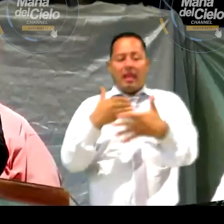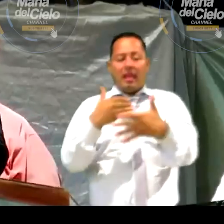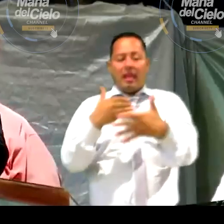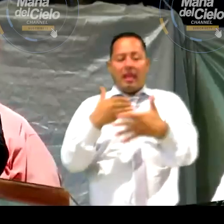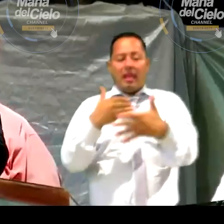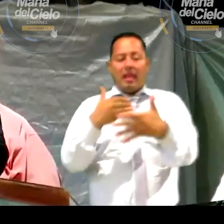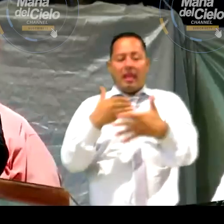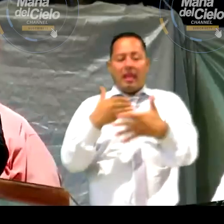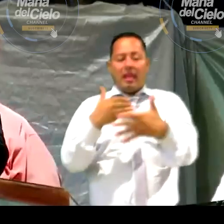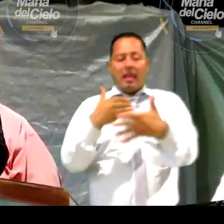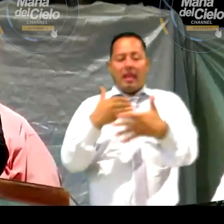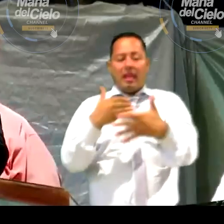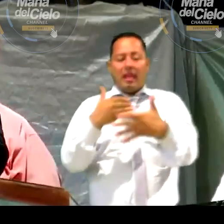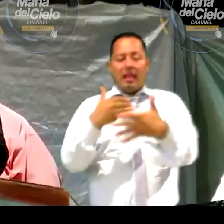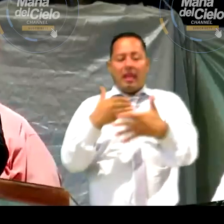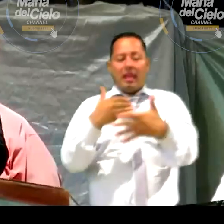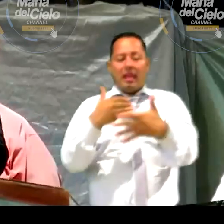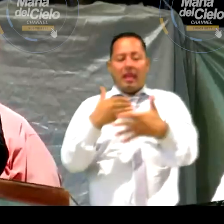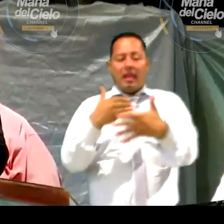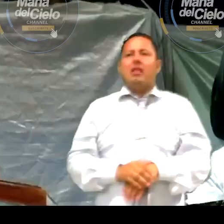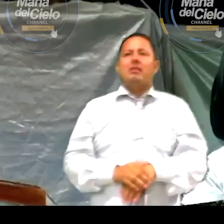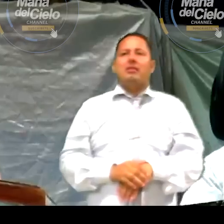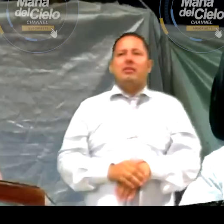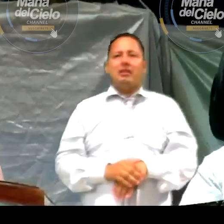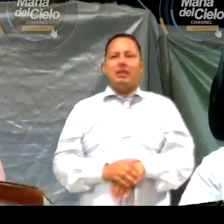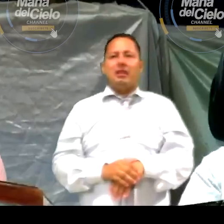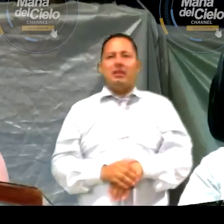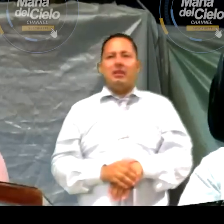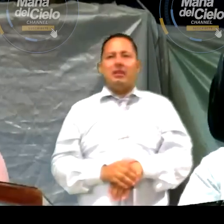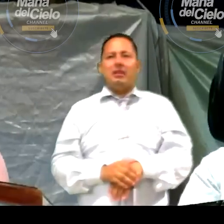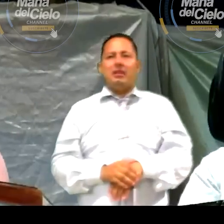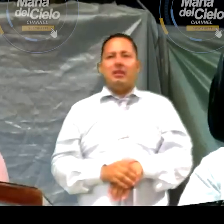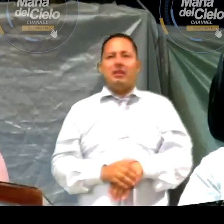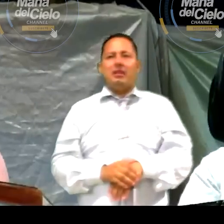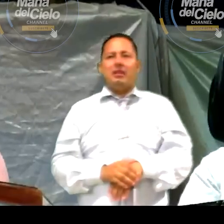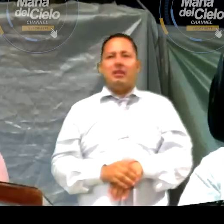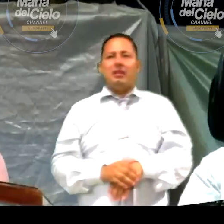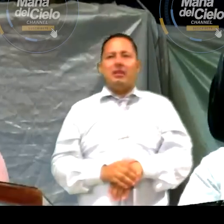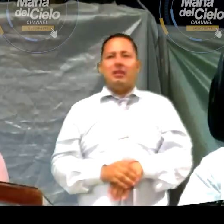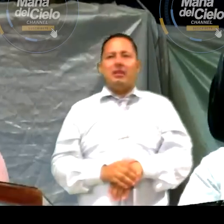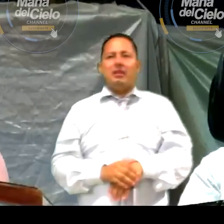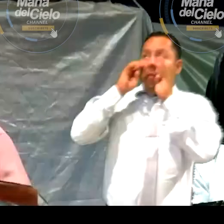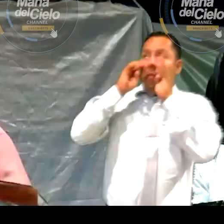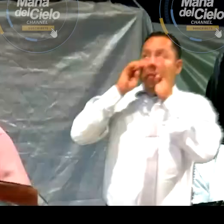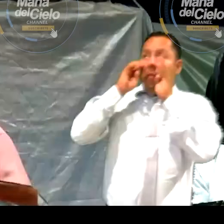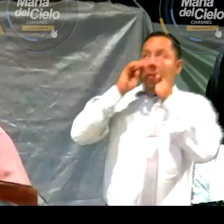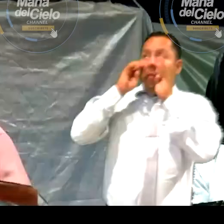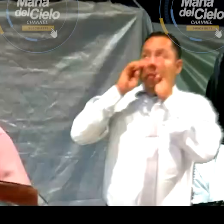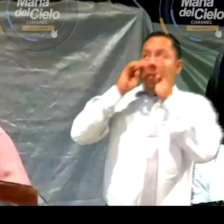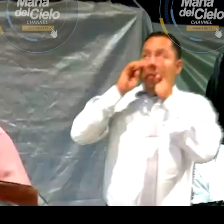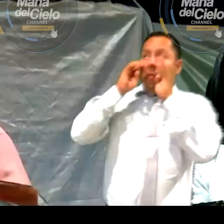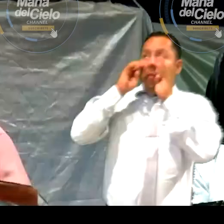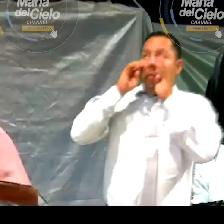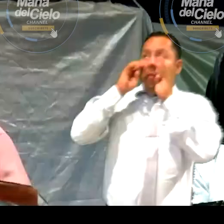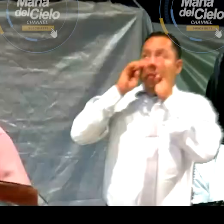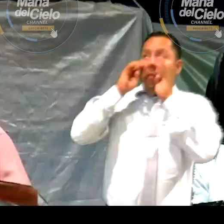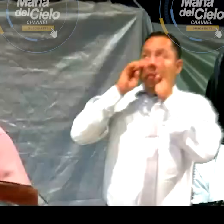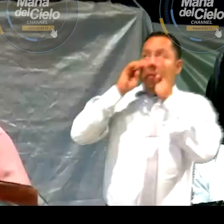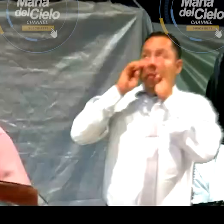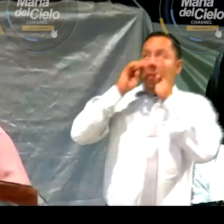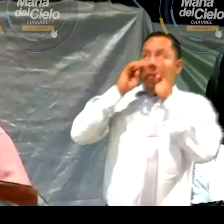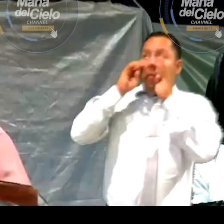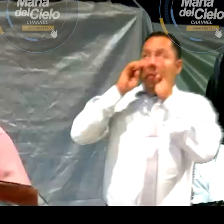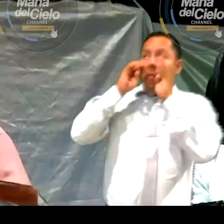Es tener algo por cierto, sin conocerlo de manera directa, o sin que esté